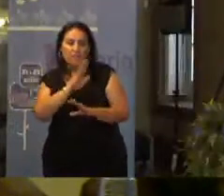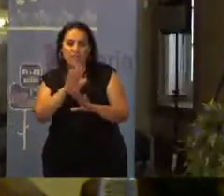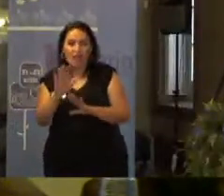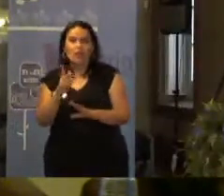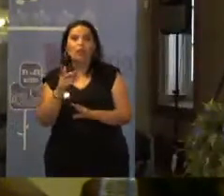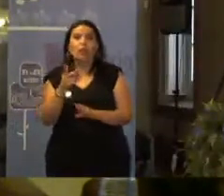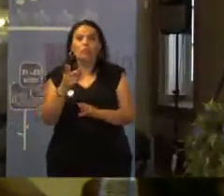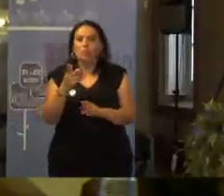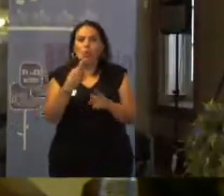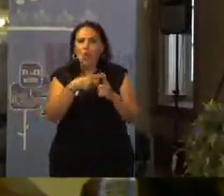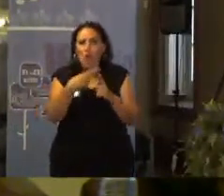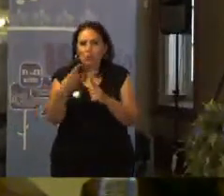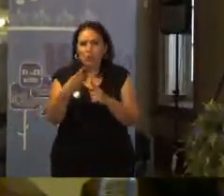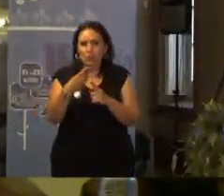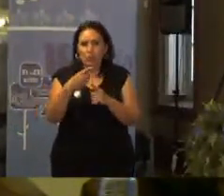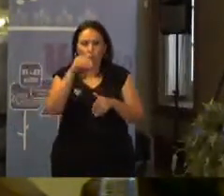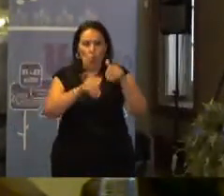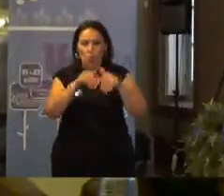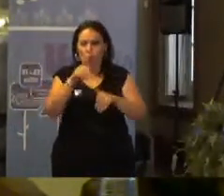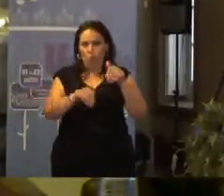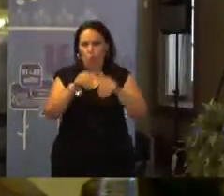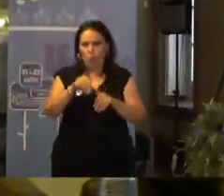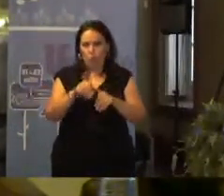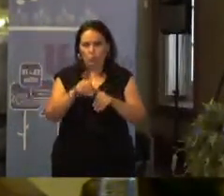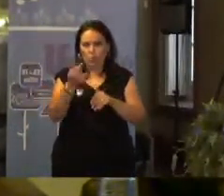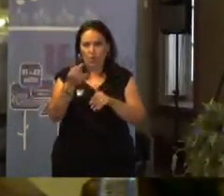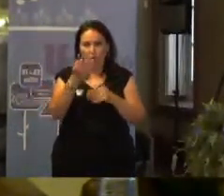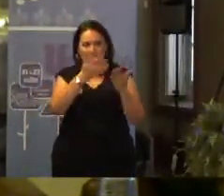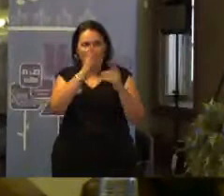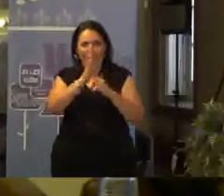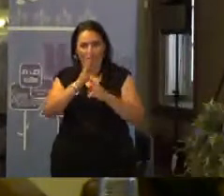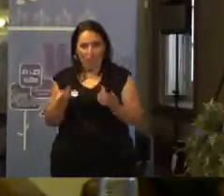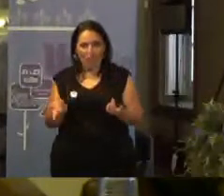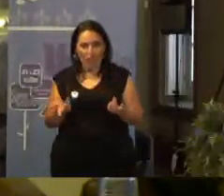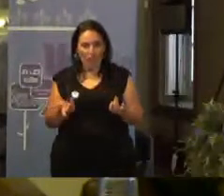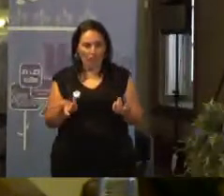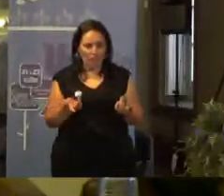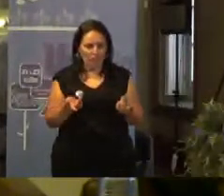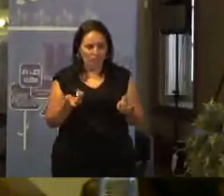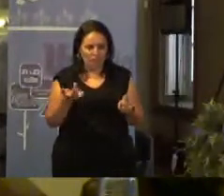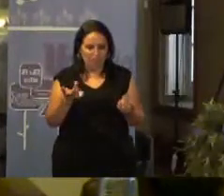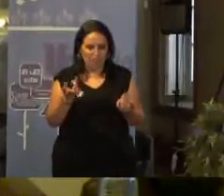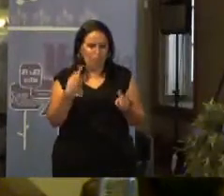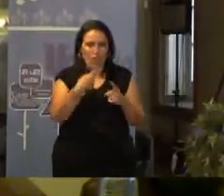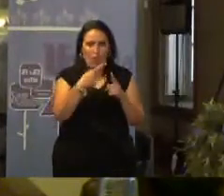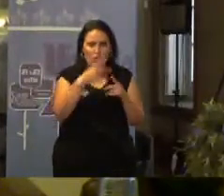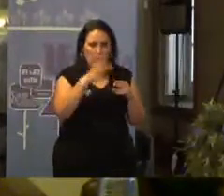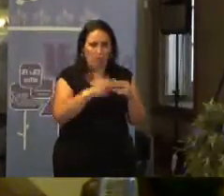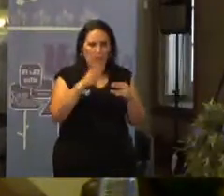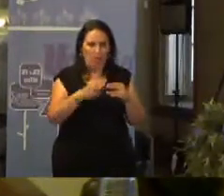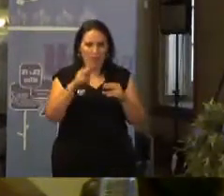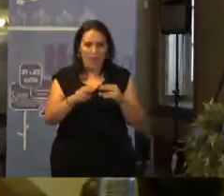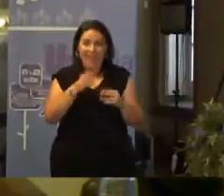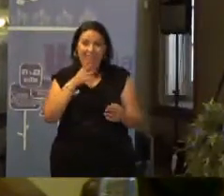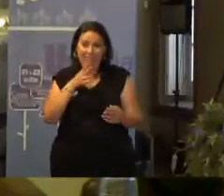cousas, o concurso eólico, que desde logo transformarían radicalmente